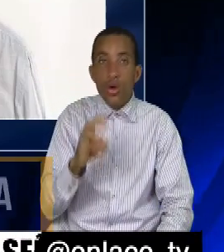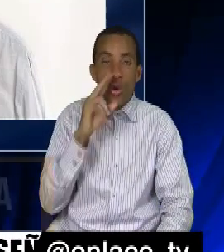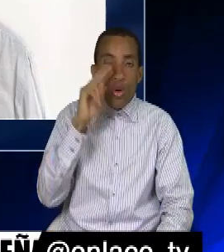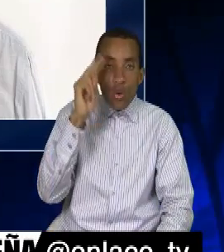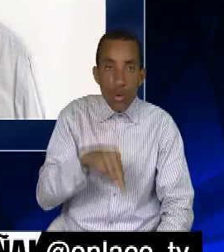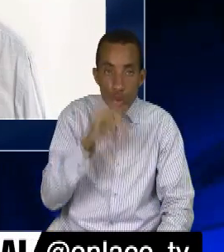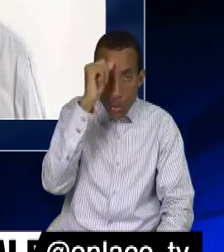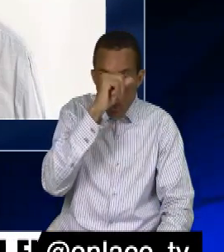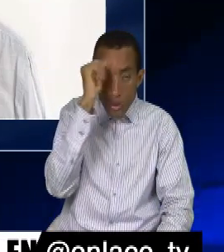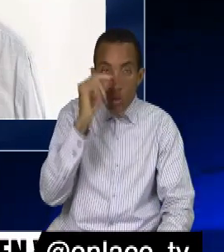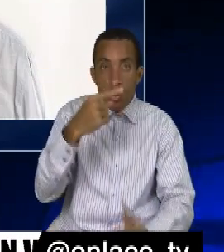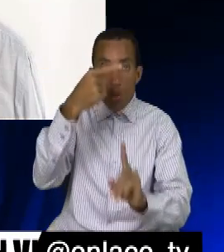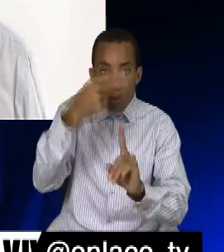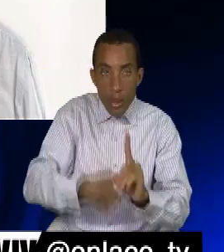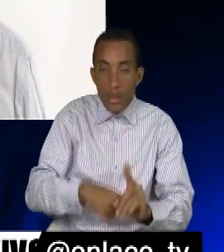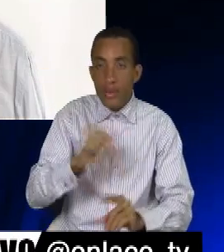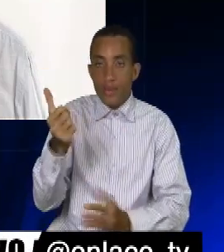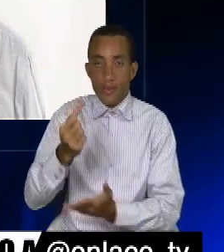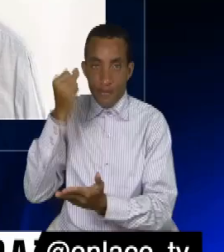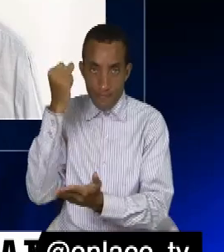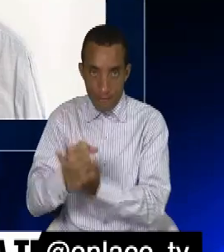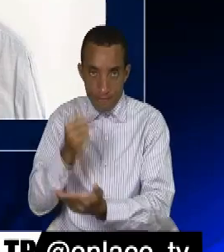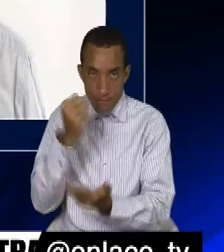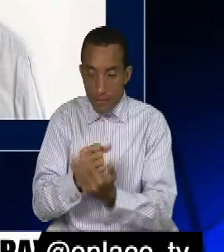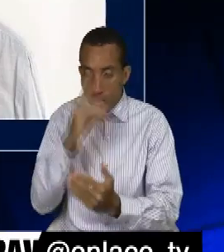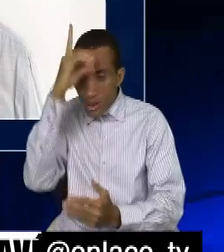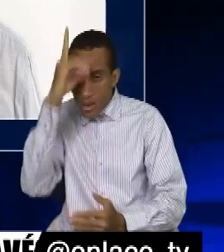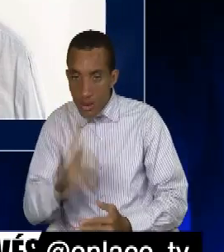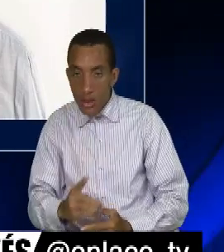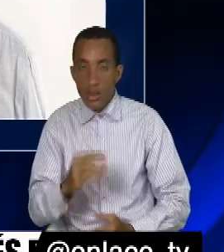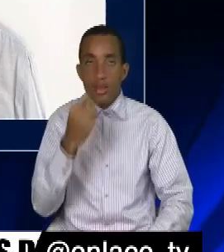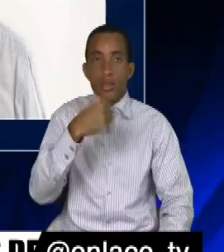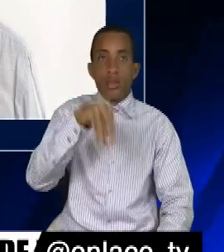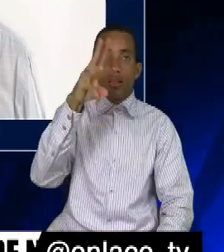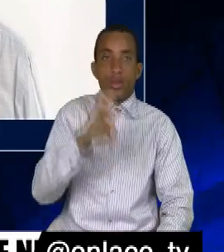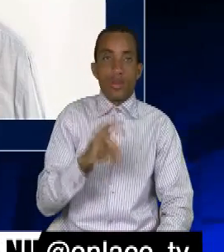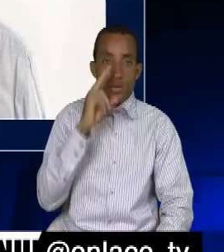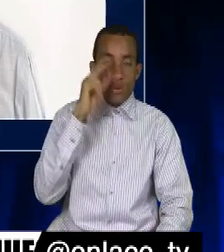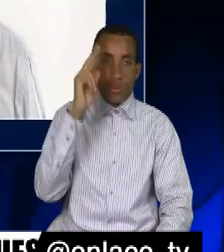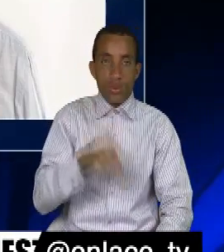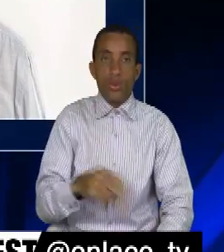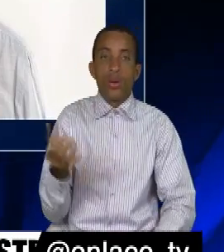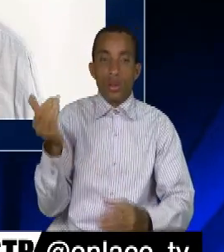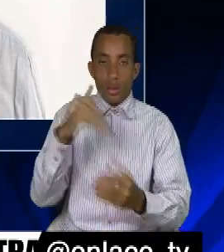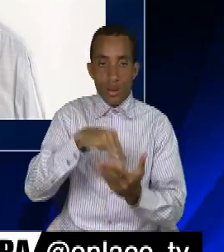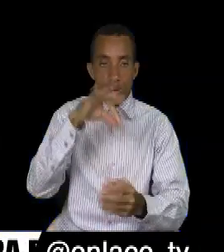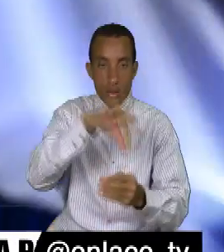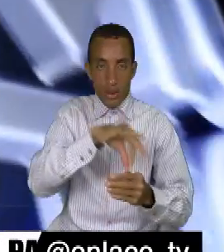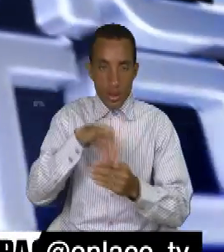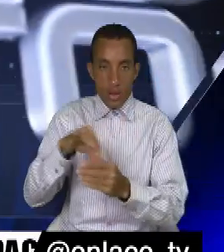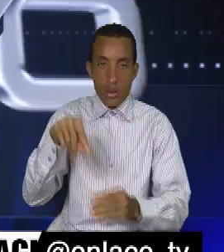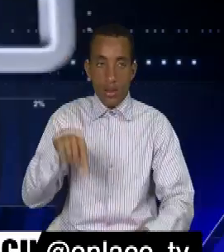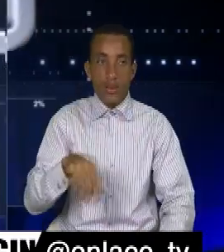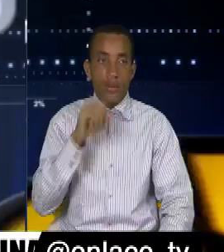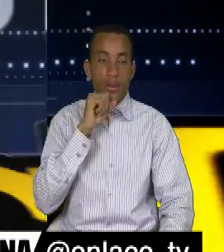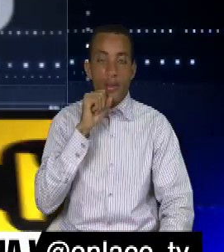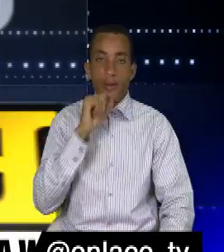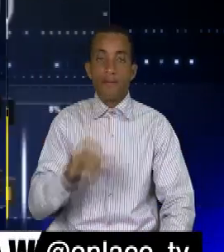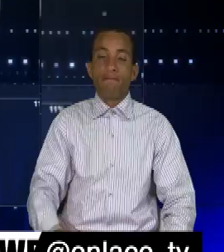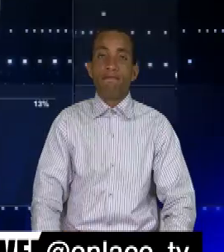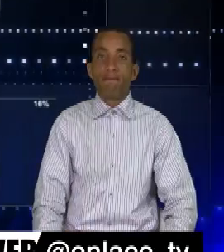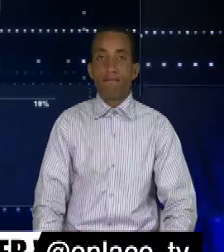para que la registraduría pueda tomar todas las decisiones, el 18 de junio estaríamos convocando elecciones en la ciudad de Barranca Bermeja.